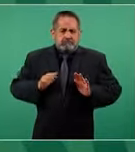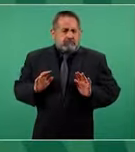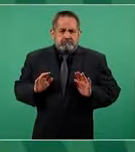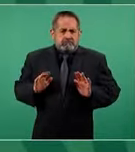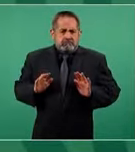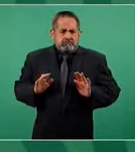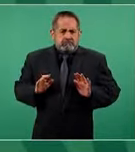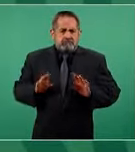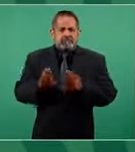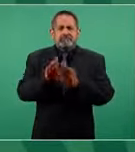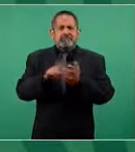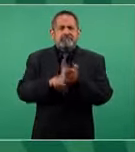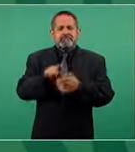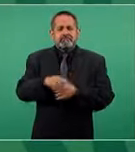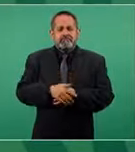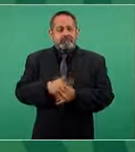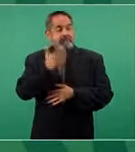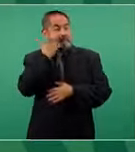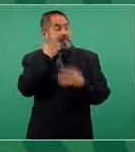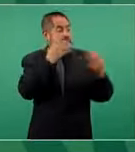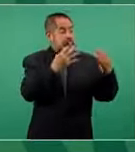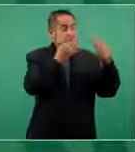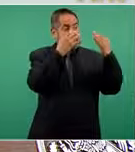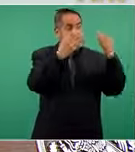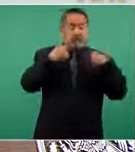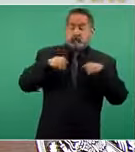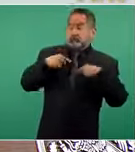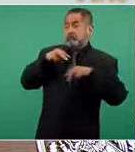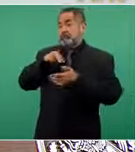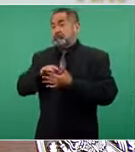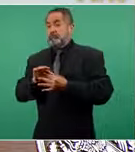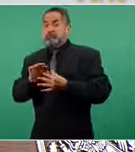Eso tiene que ver más con lo espectacular y lo que se hacía antes.